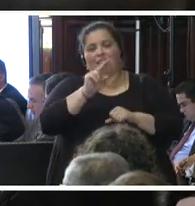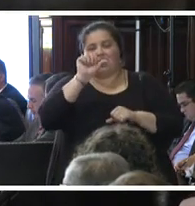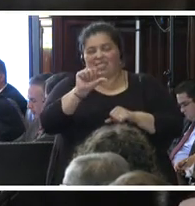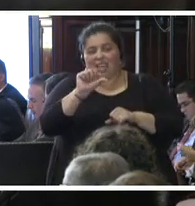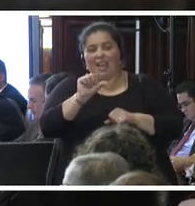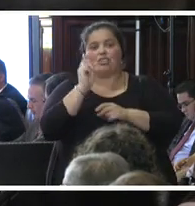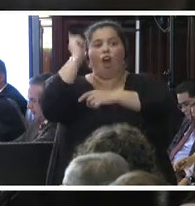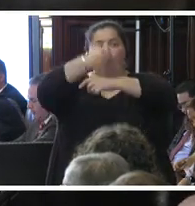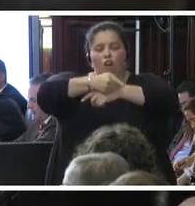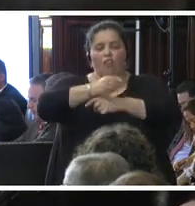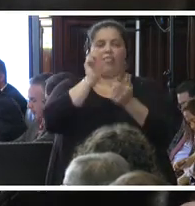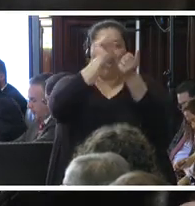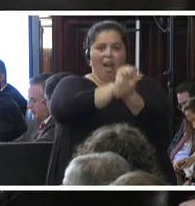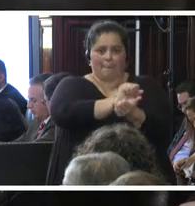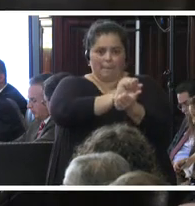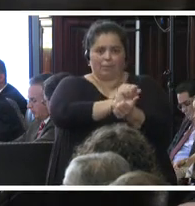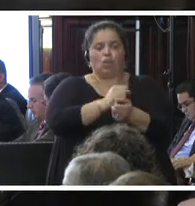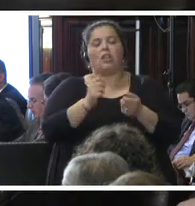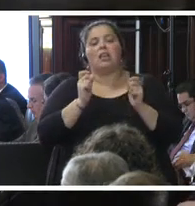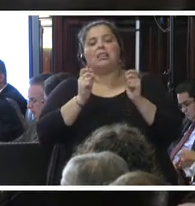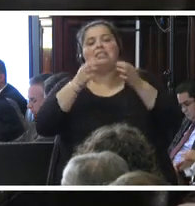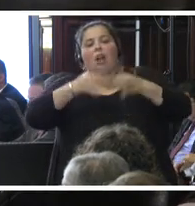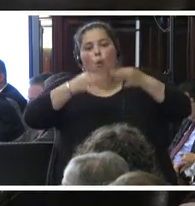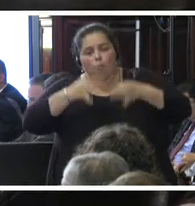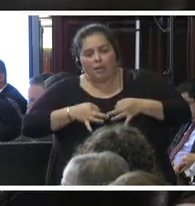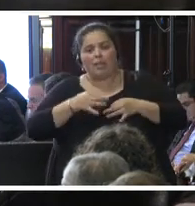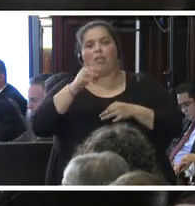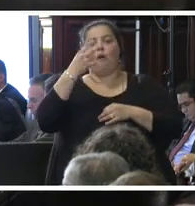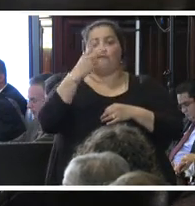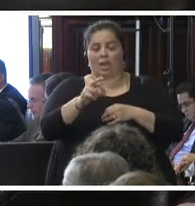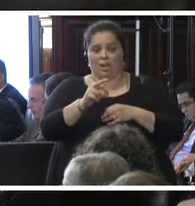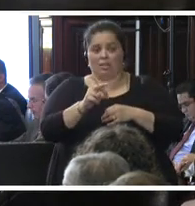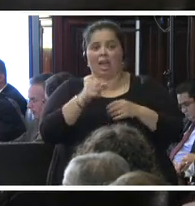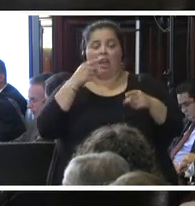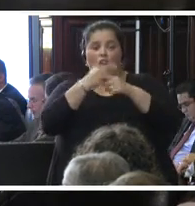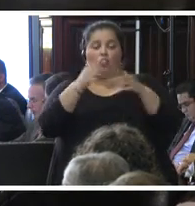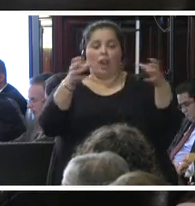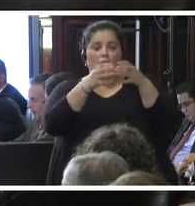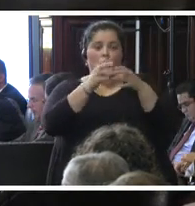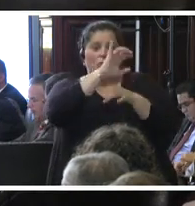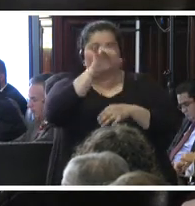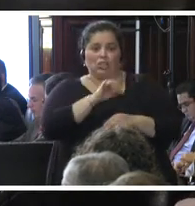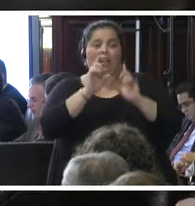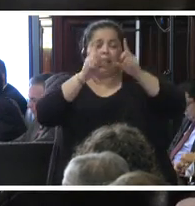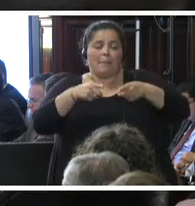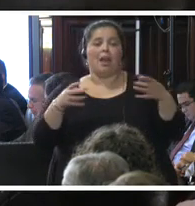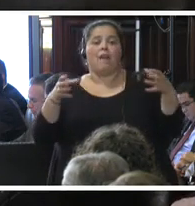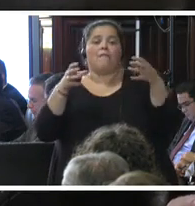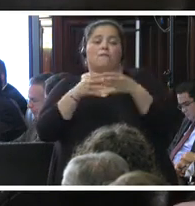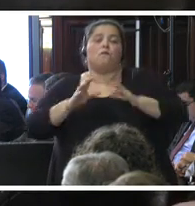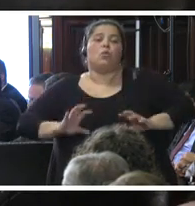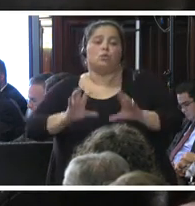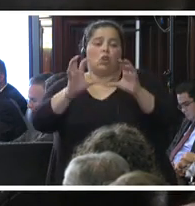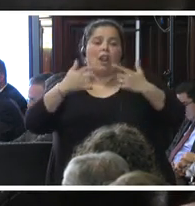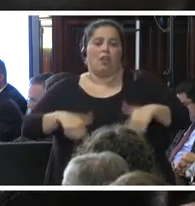de aprehensión, de las cuales se han cumplimentado 20 contra el grupo de los Zetas y exfuncionarios